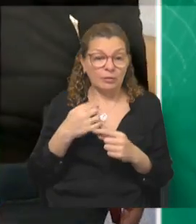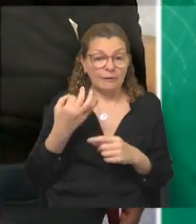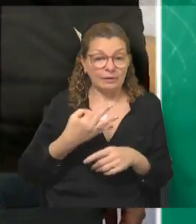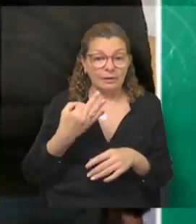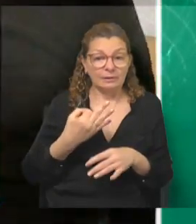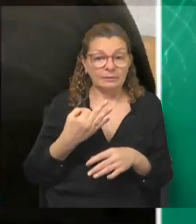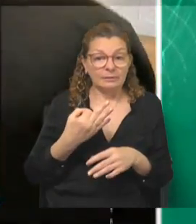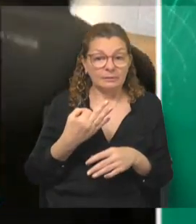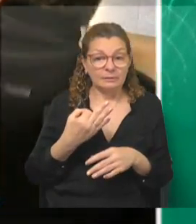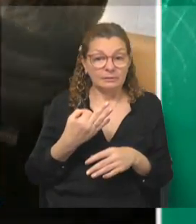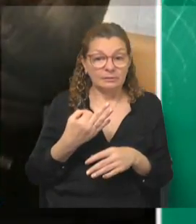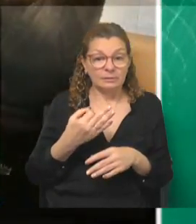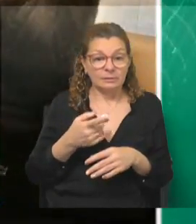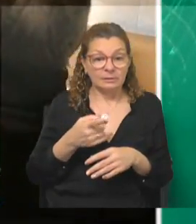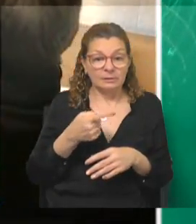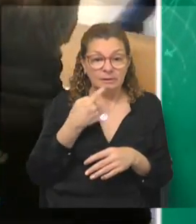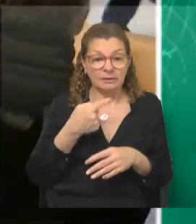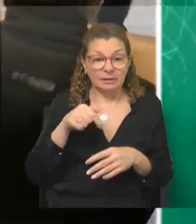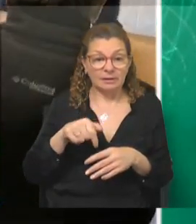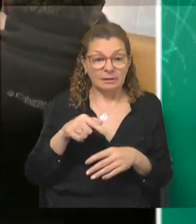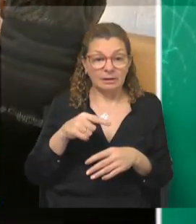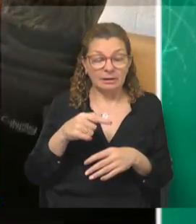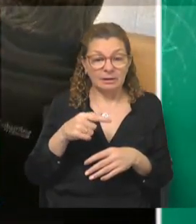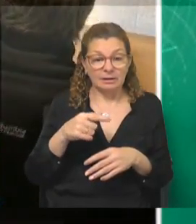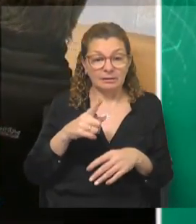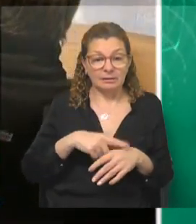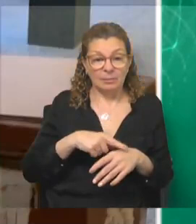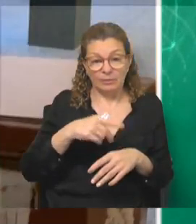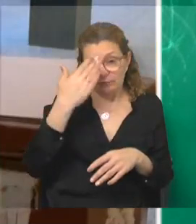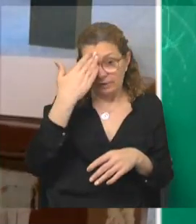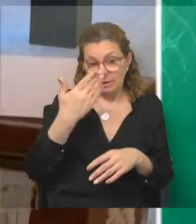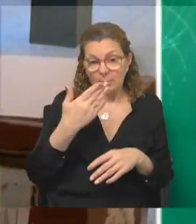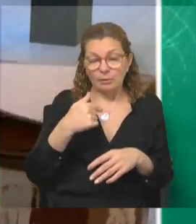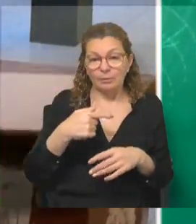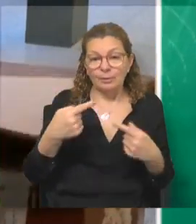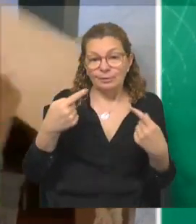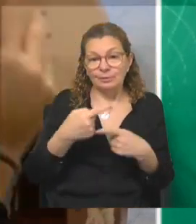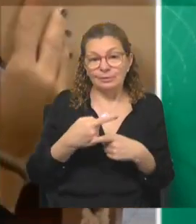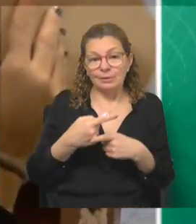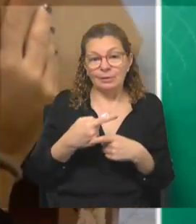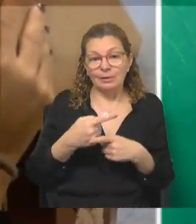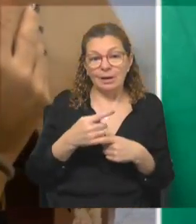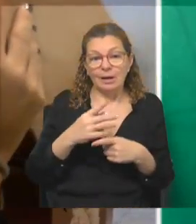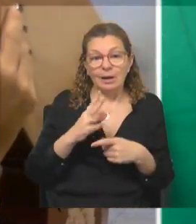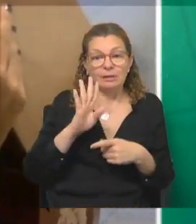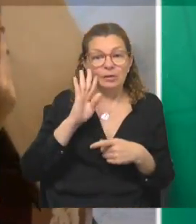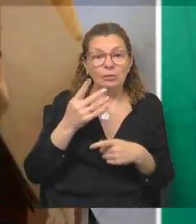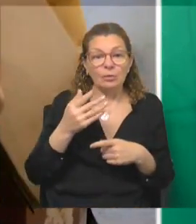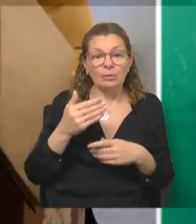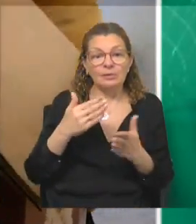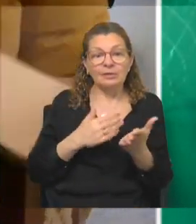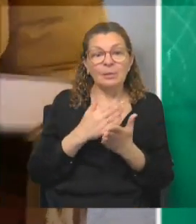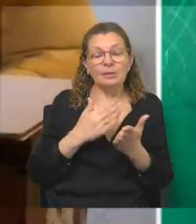eh Lamento que el que en este periodo el frente amplio no haya actuado de esa manera se el frente amplio actuó de una manera permanentemente